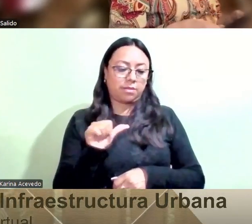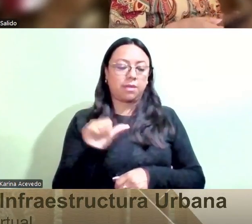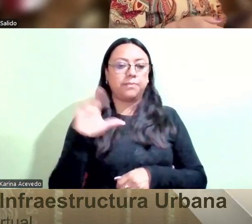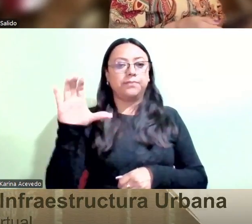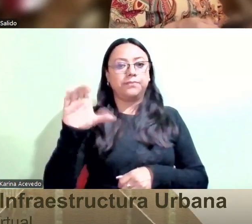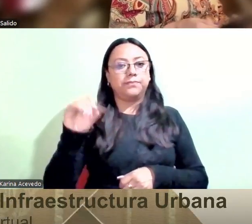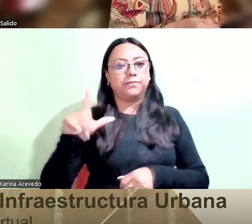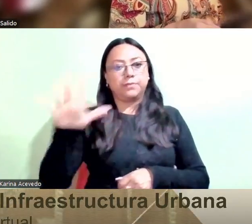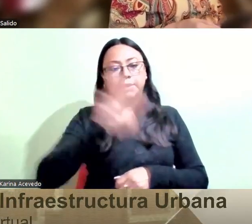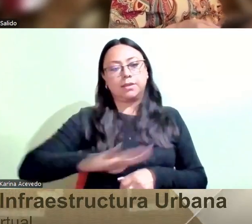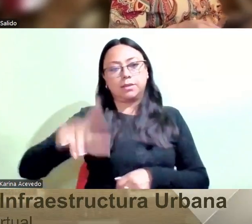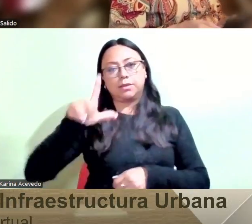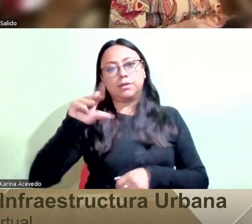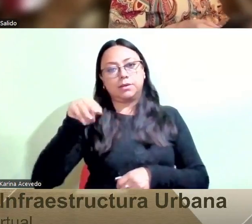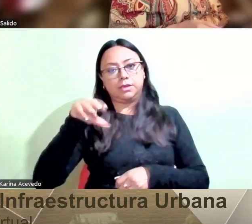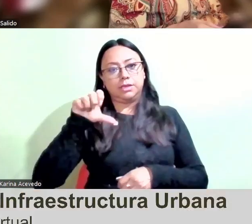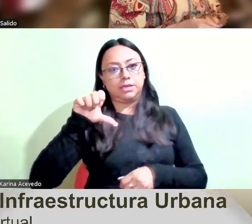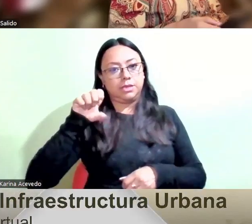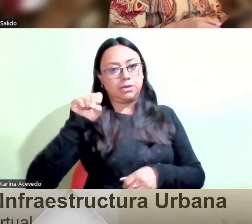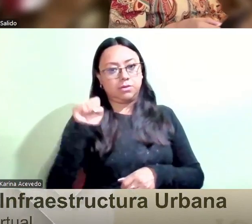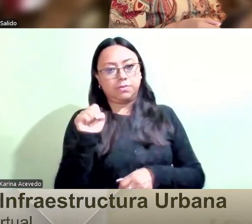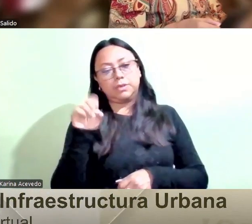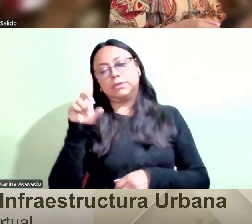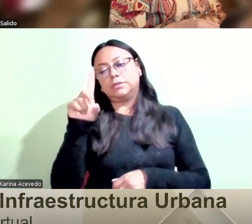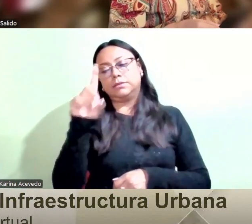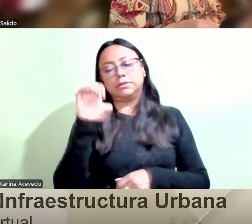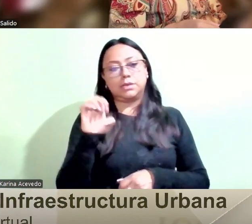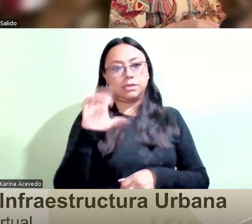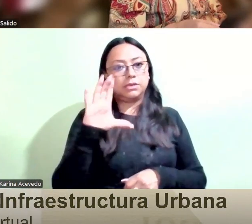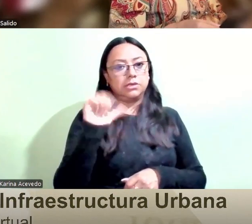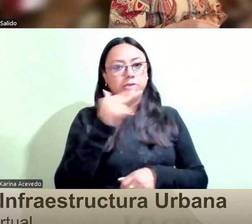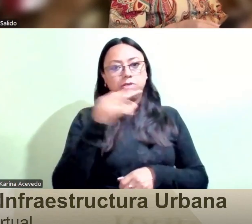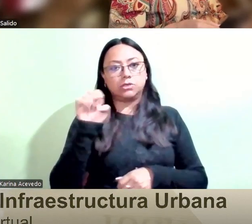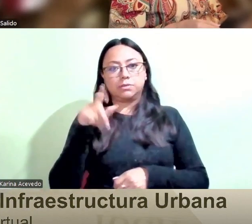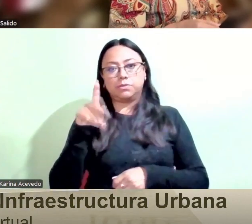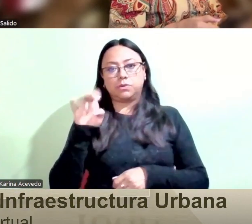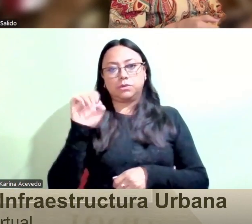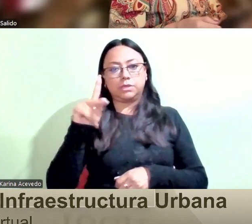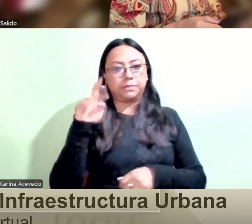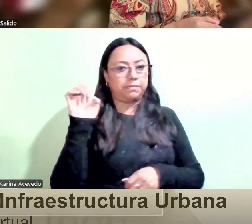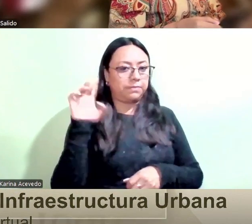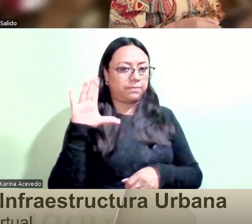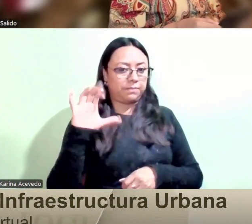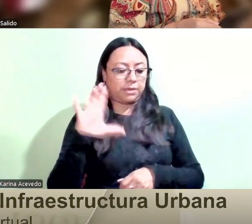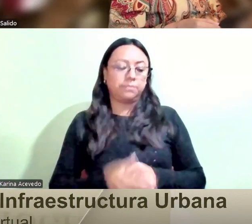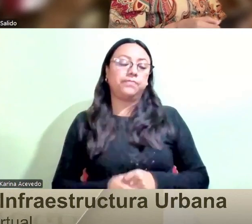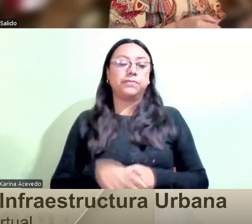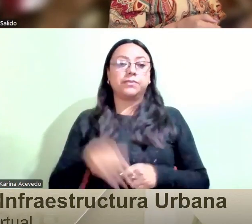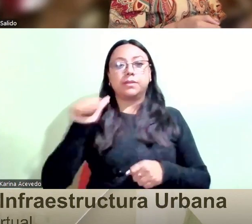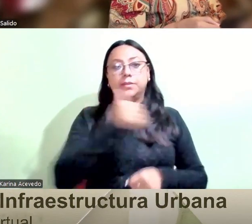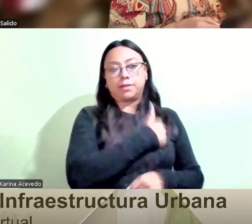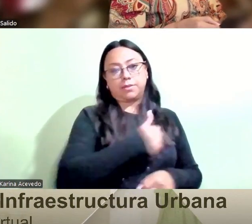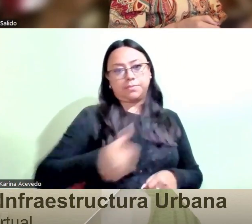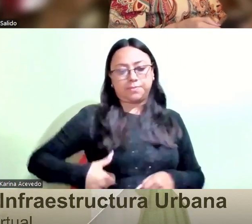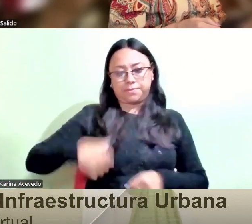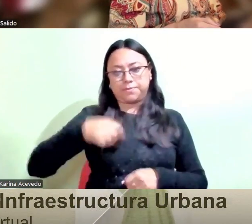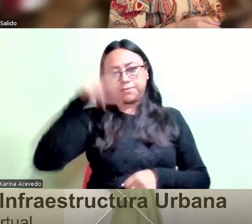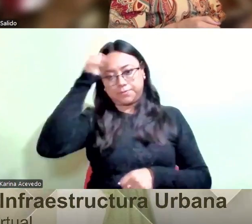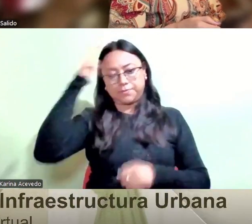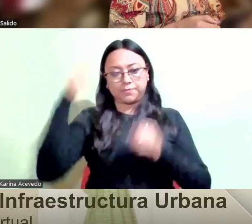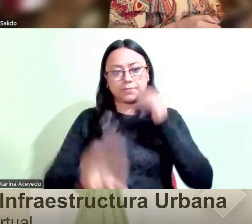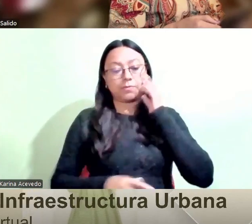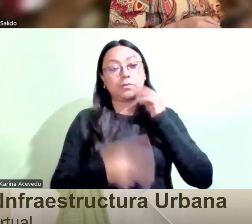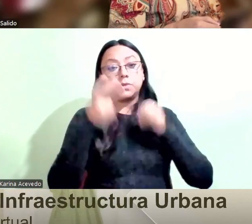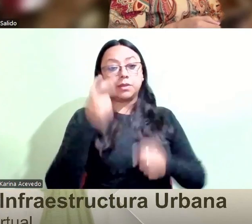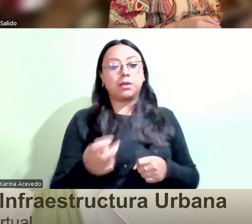Al respecto, me permito precisar que la iniciativa propone la modificación al Programa Parcial de Desarrollo Urbano Lomas de Chapultepec para efecto de que al inmueble